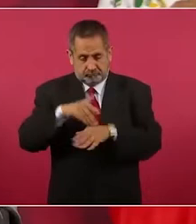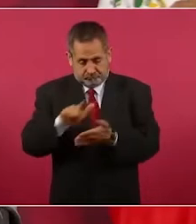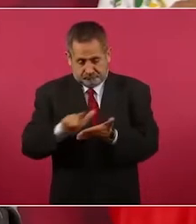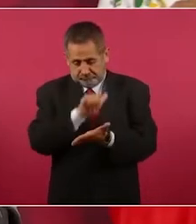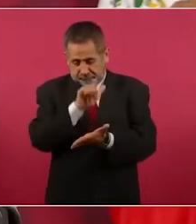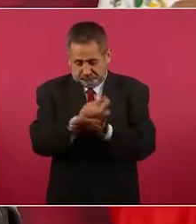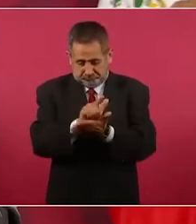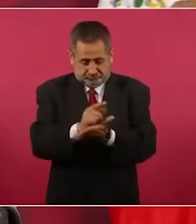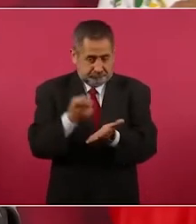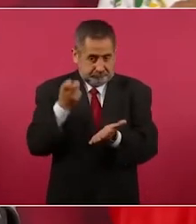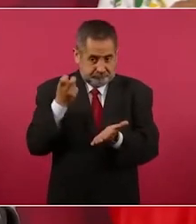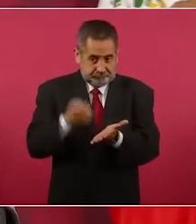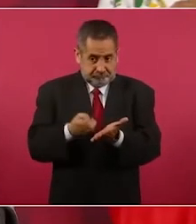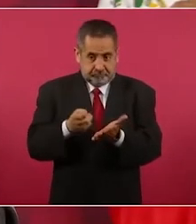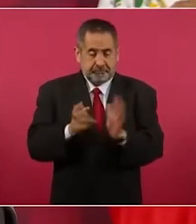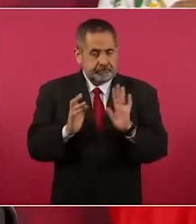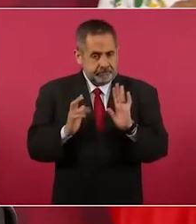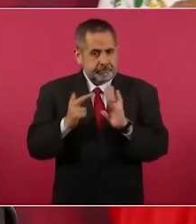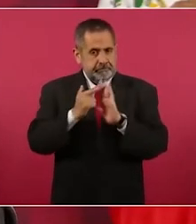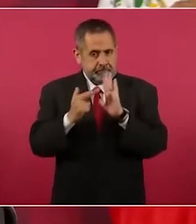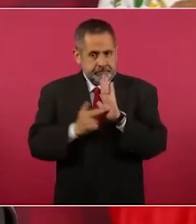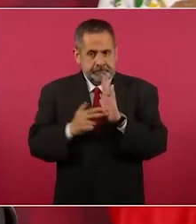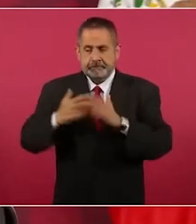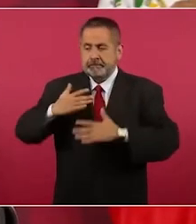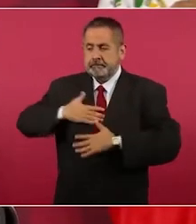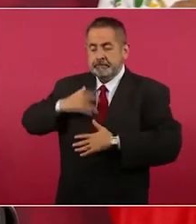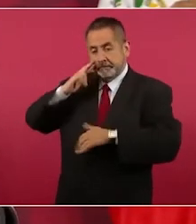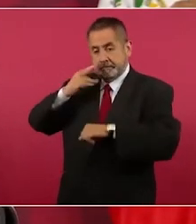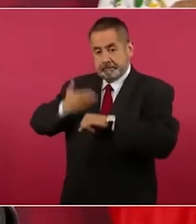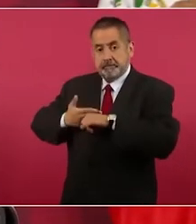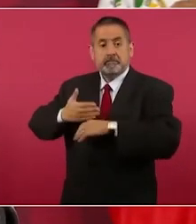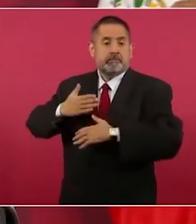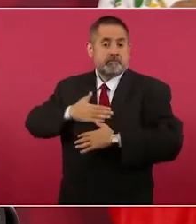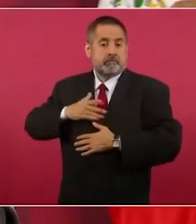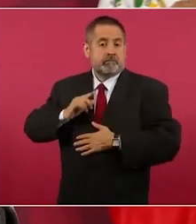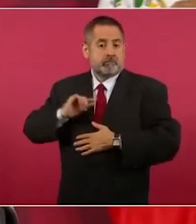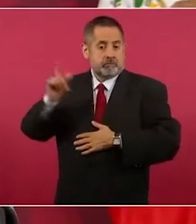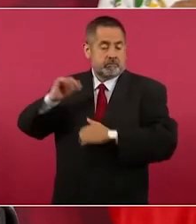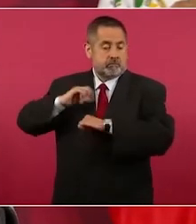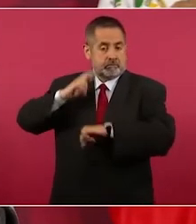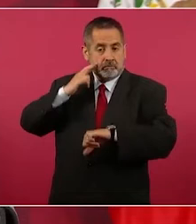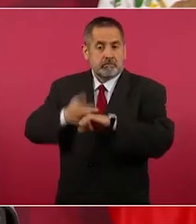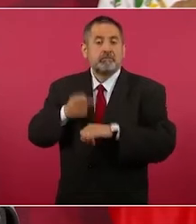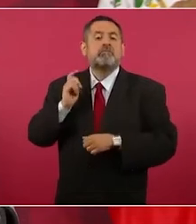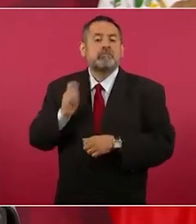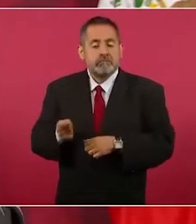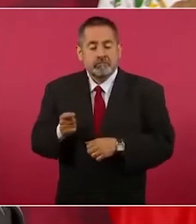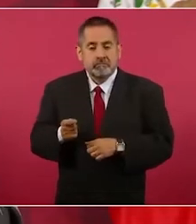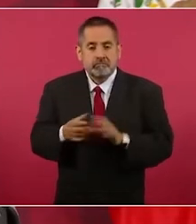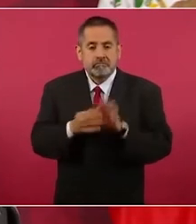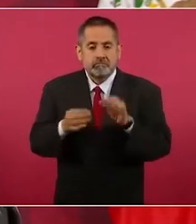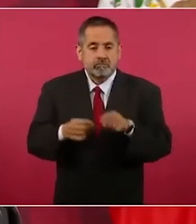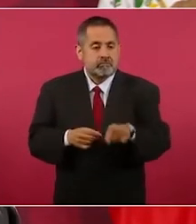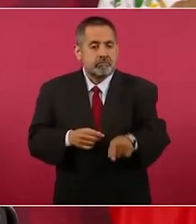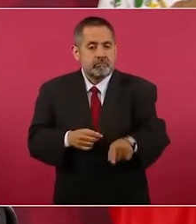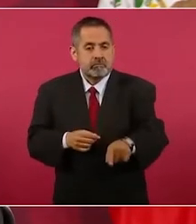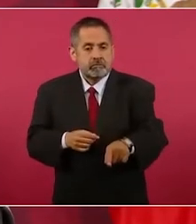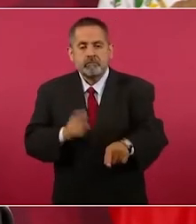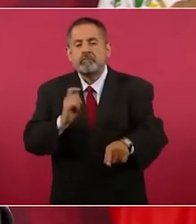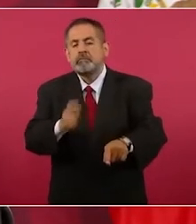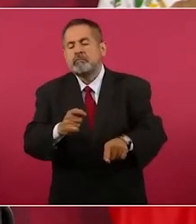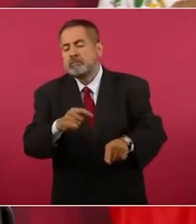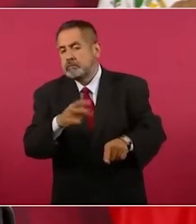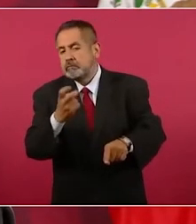a la ley y de acuerdo a nuestras responsabilidades como autoridades, que esto no es un